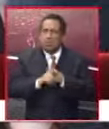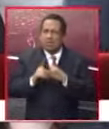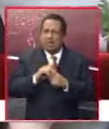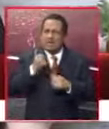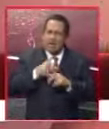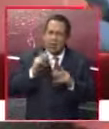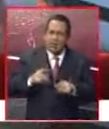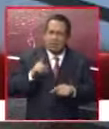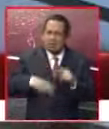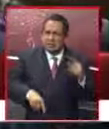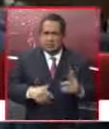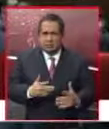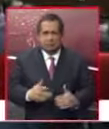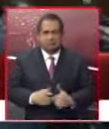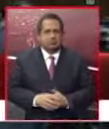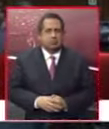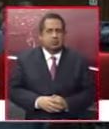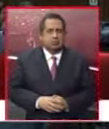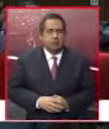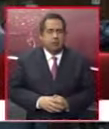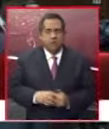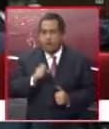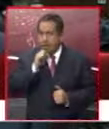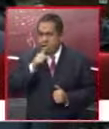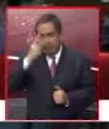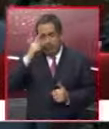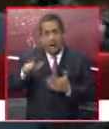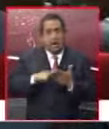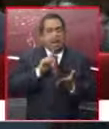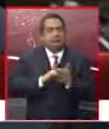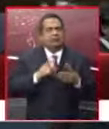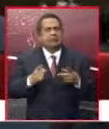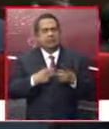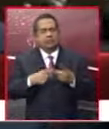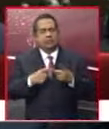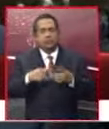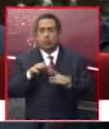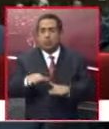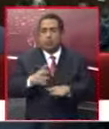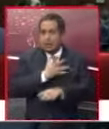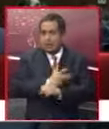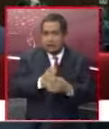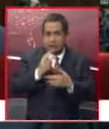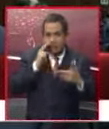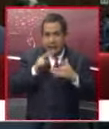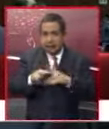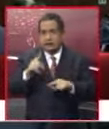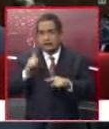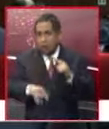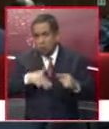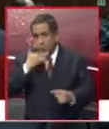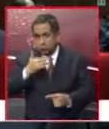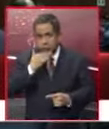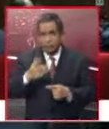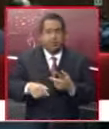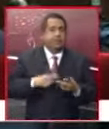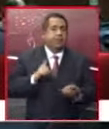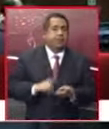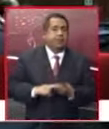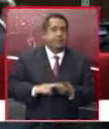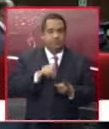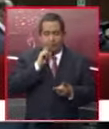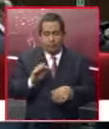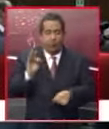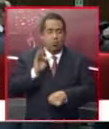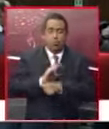en este país. Tenemos muy estructuradas las leyes secundarias de todo el sistema de transparencia y anticorrupción. Vamos por la ley de